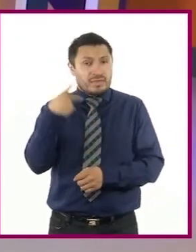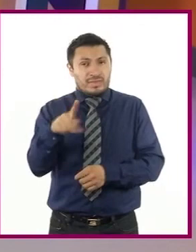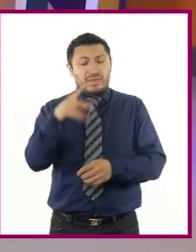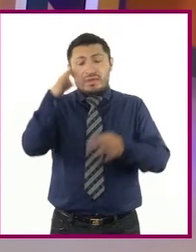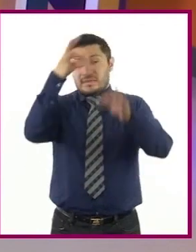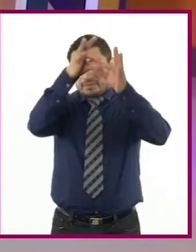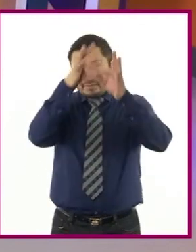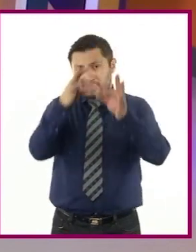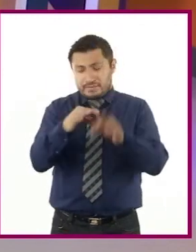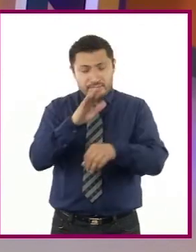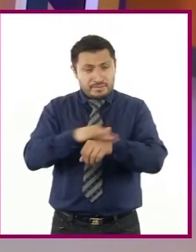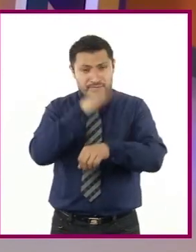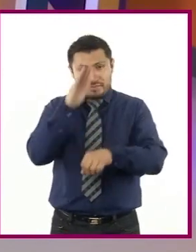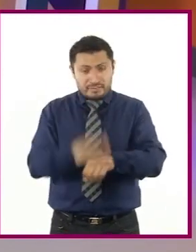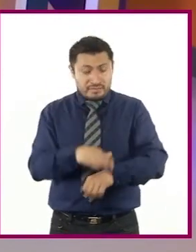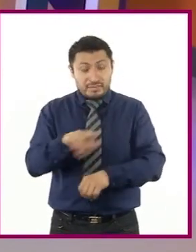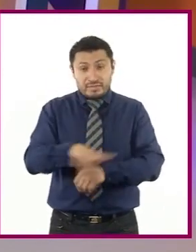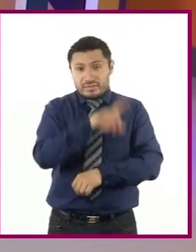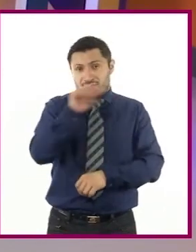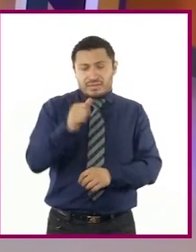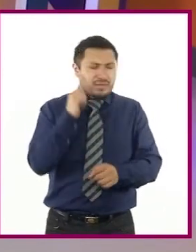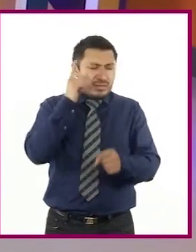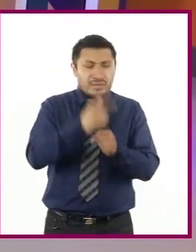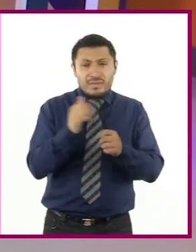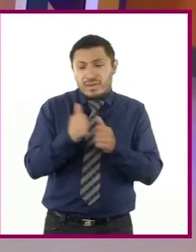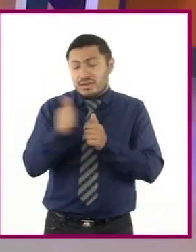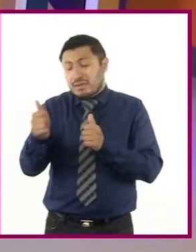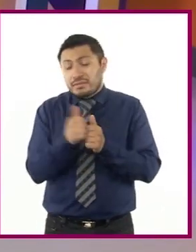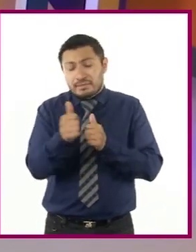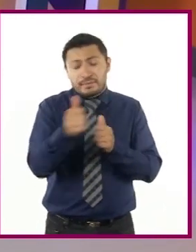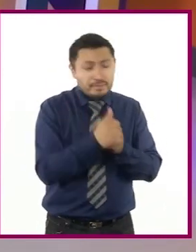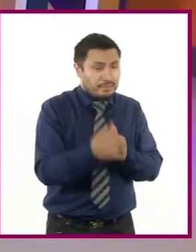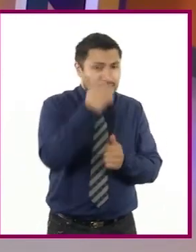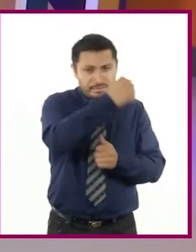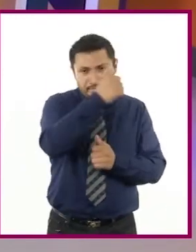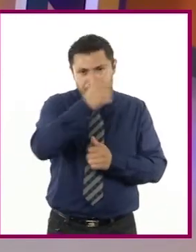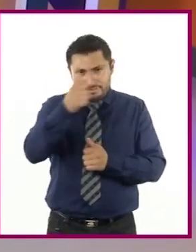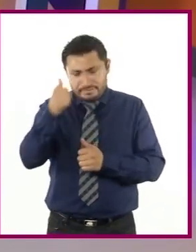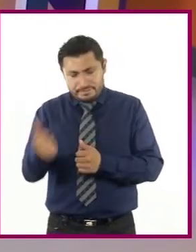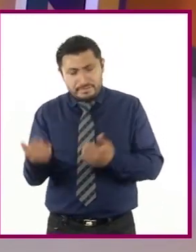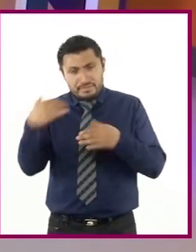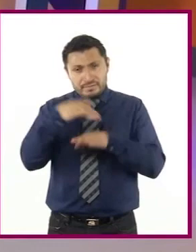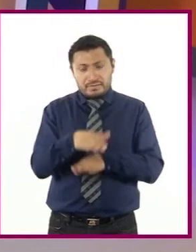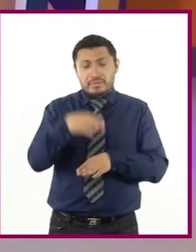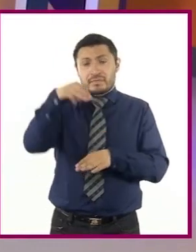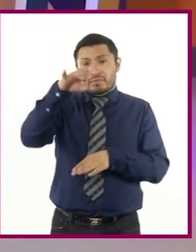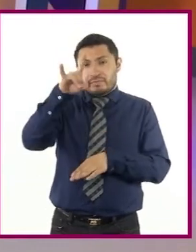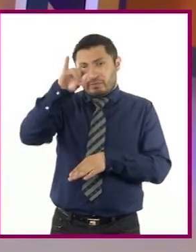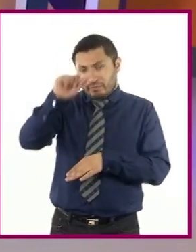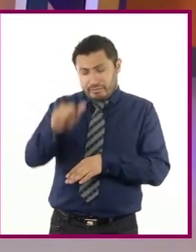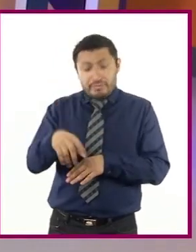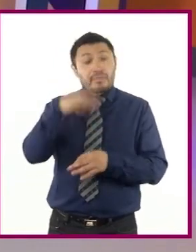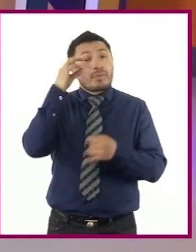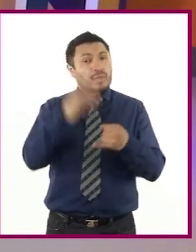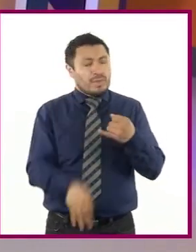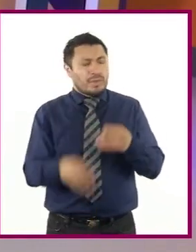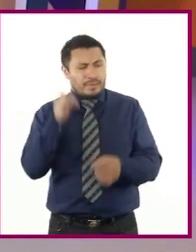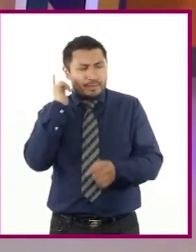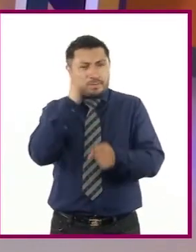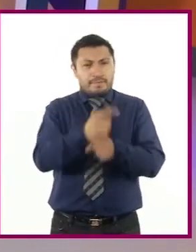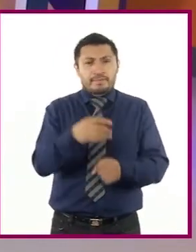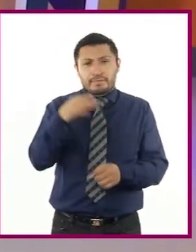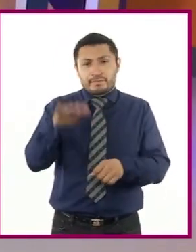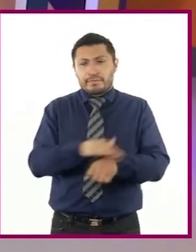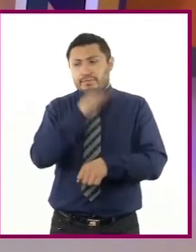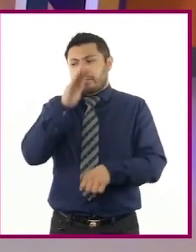puntajes. Después, se calculan las distancias de cada uno de sus puntajes respecto a la media. Por último, se calcula el promedio